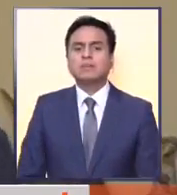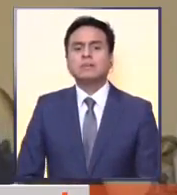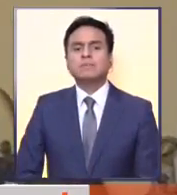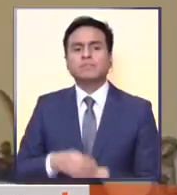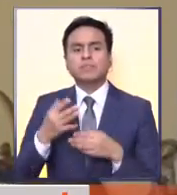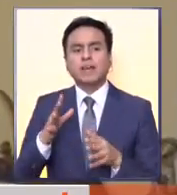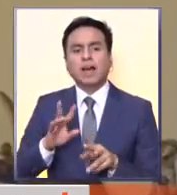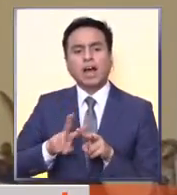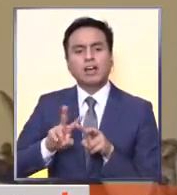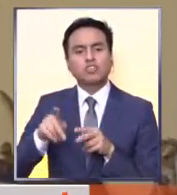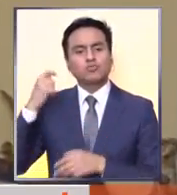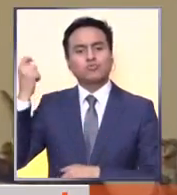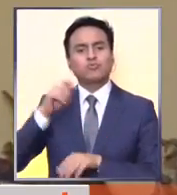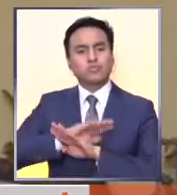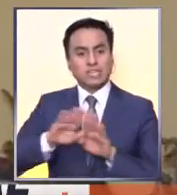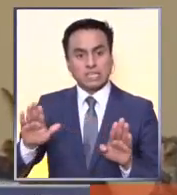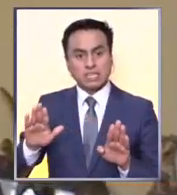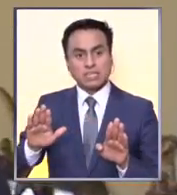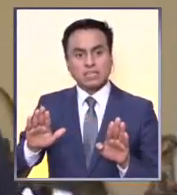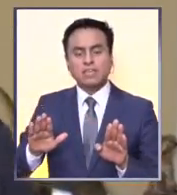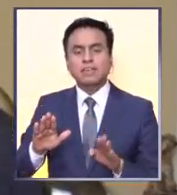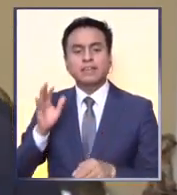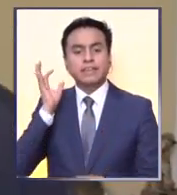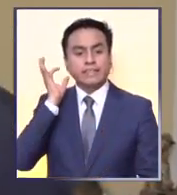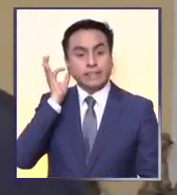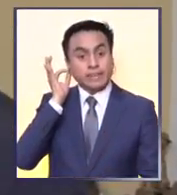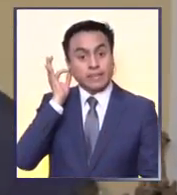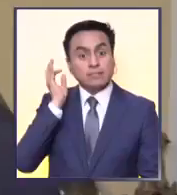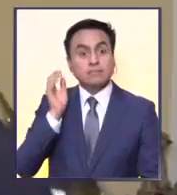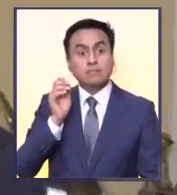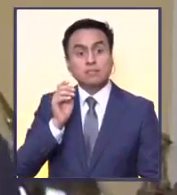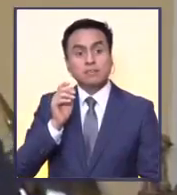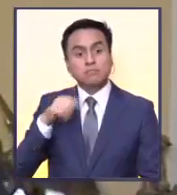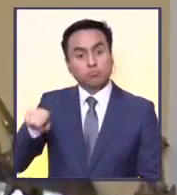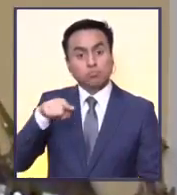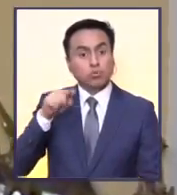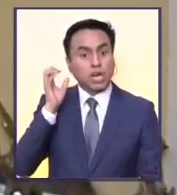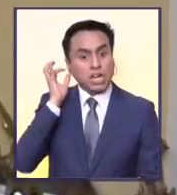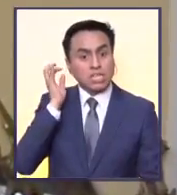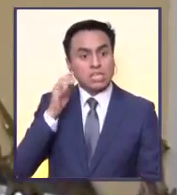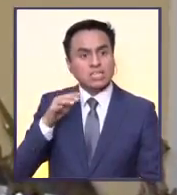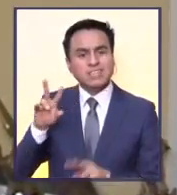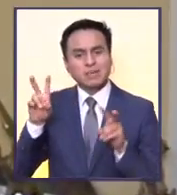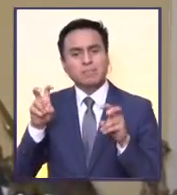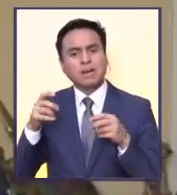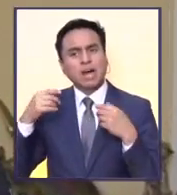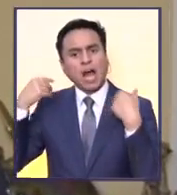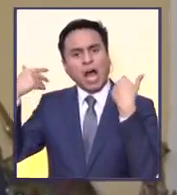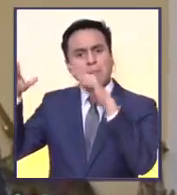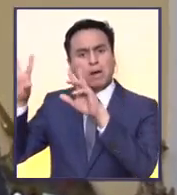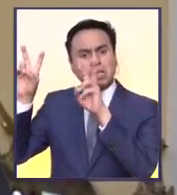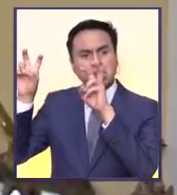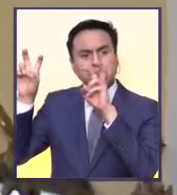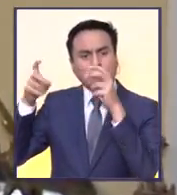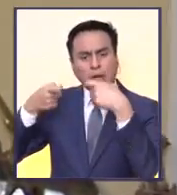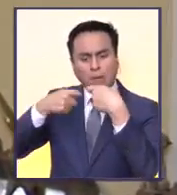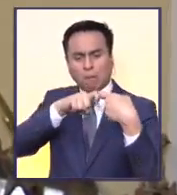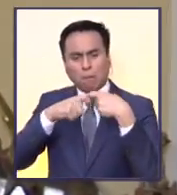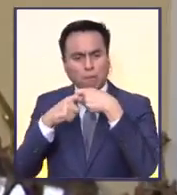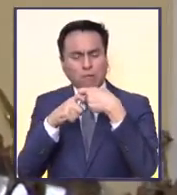terminado el acto unas niñas producto de temas externos se pensaron